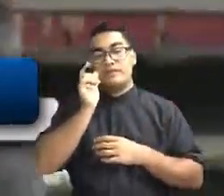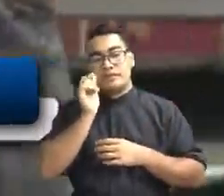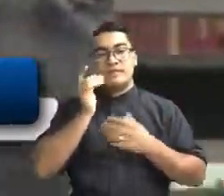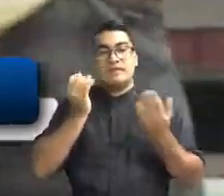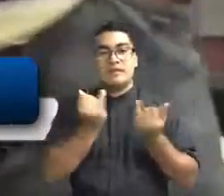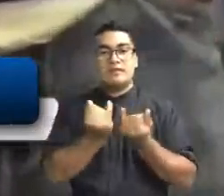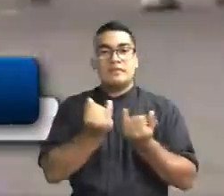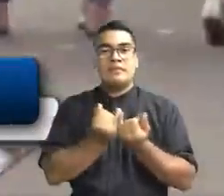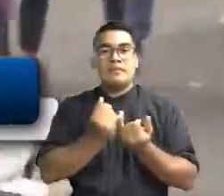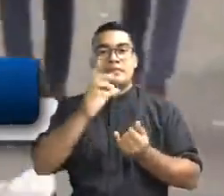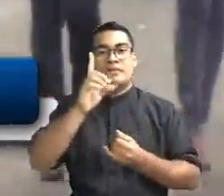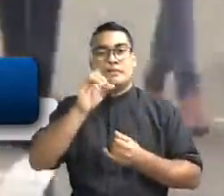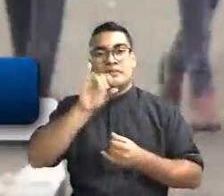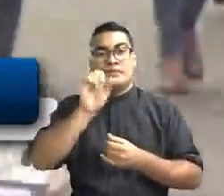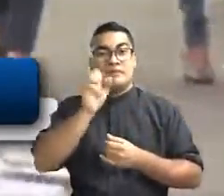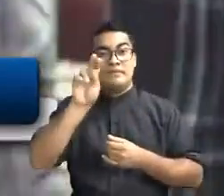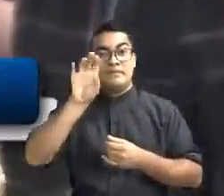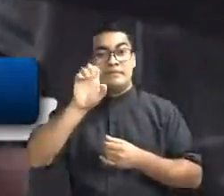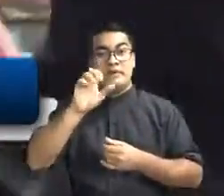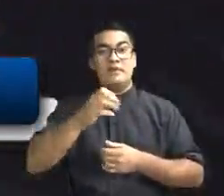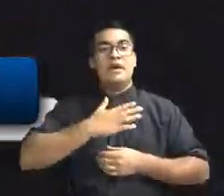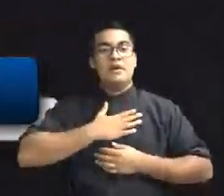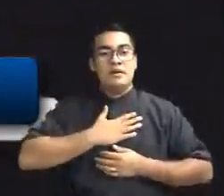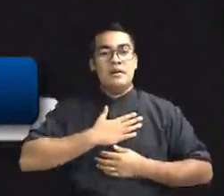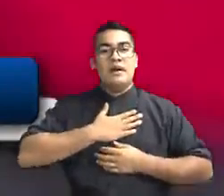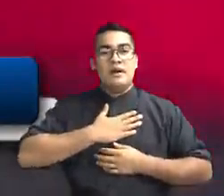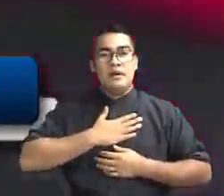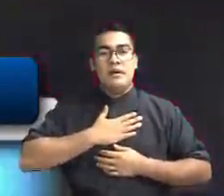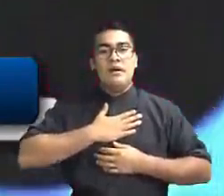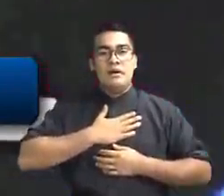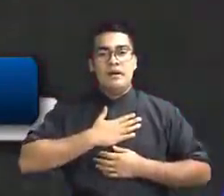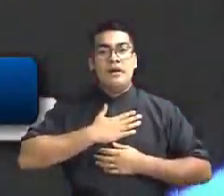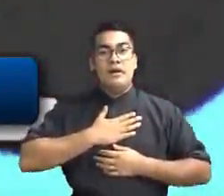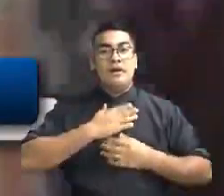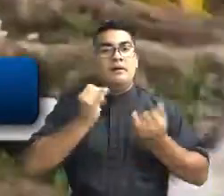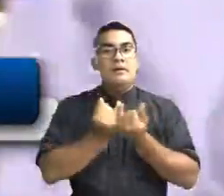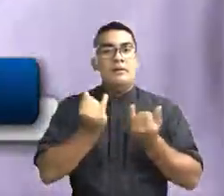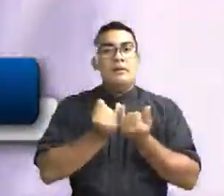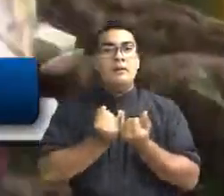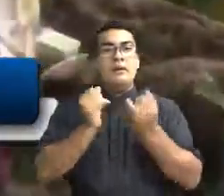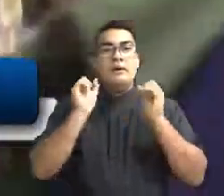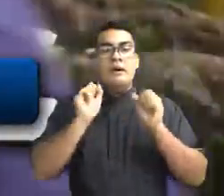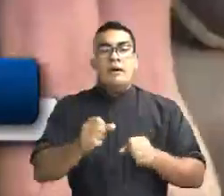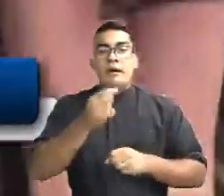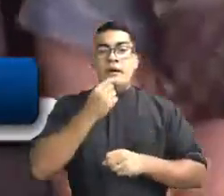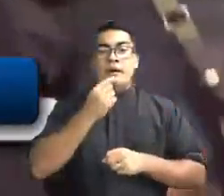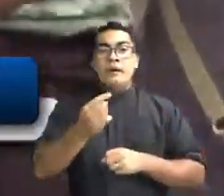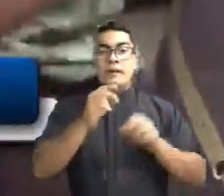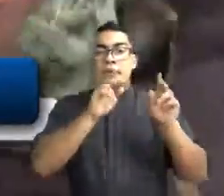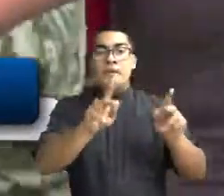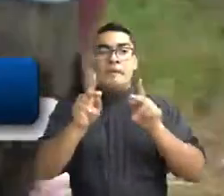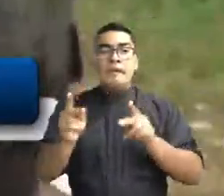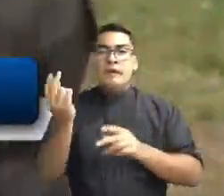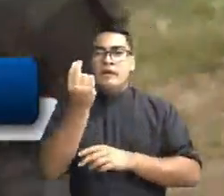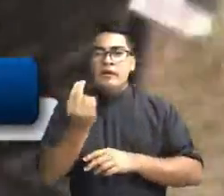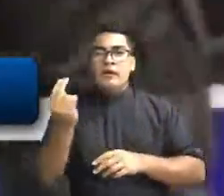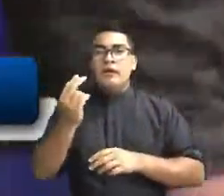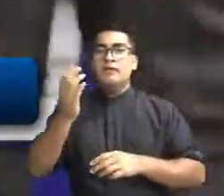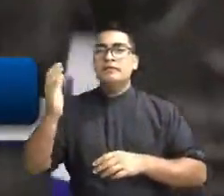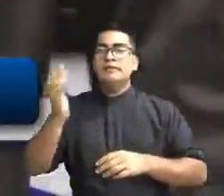la disnea principalmente, que ellos ya no van a poder estar en un decúbito total. ¿Estas personas tienen que utilizar algún aparato